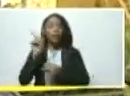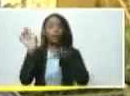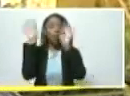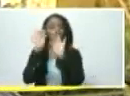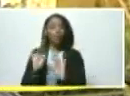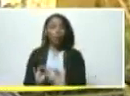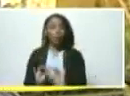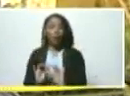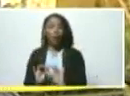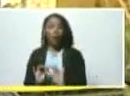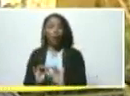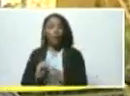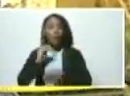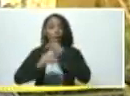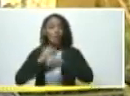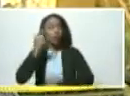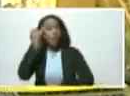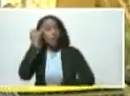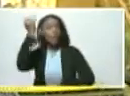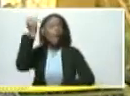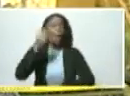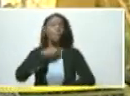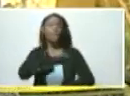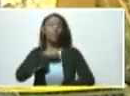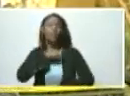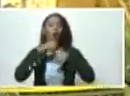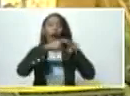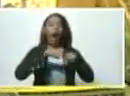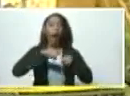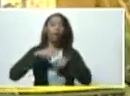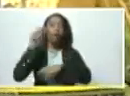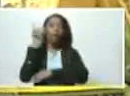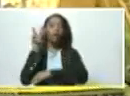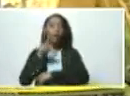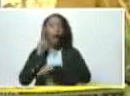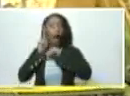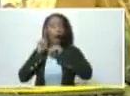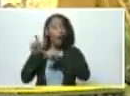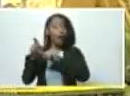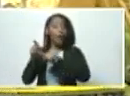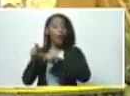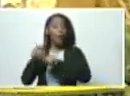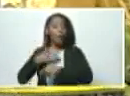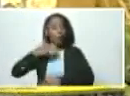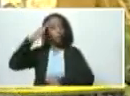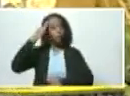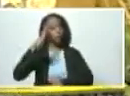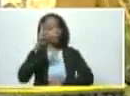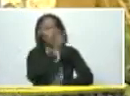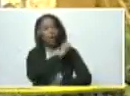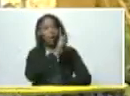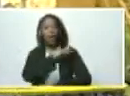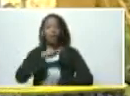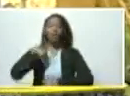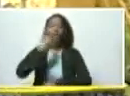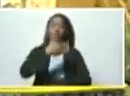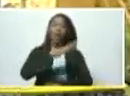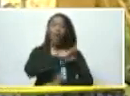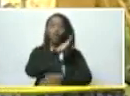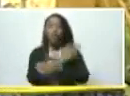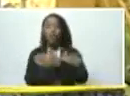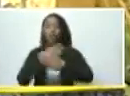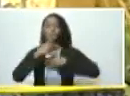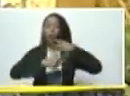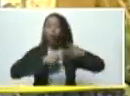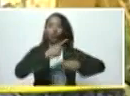alternativas surgió la gran misión Agro Venezuela, y fue ahí, mi comandante jefe, cuando de las fuerzas